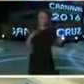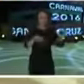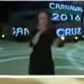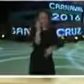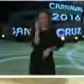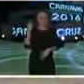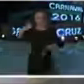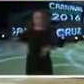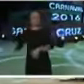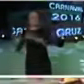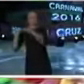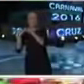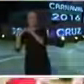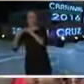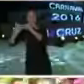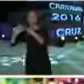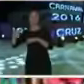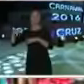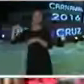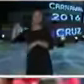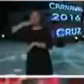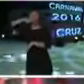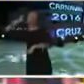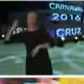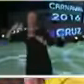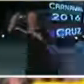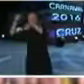drag estrella, la mensella.